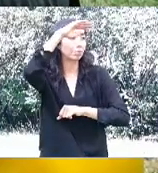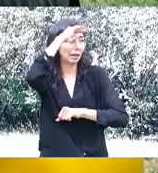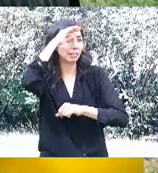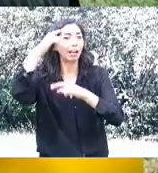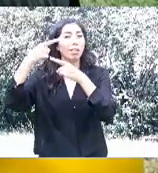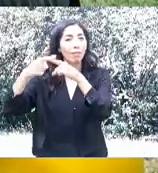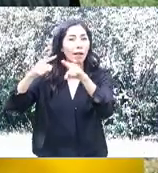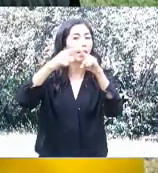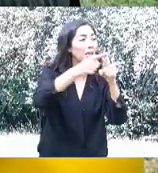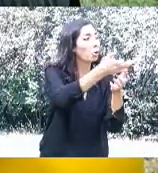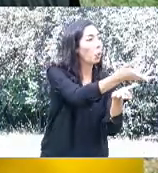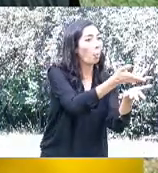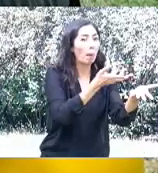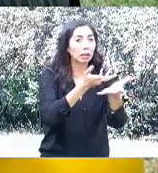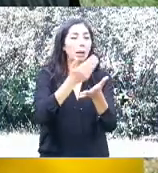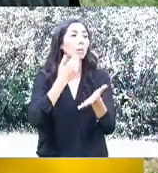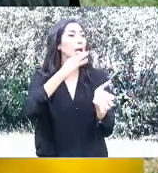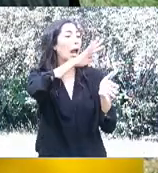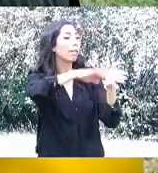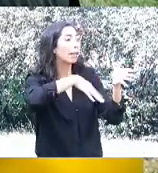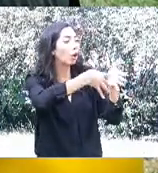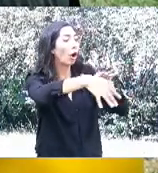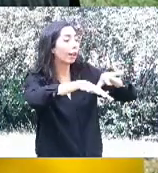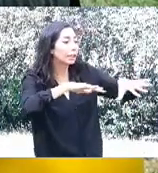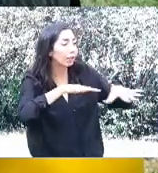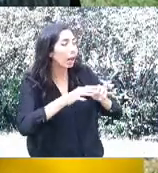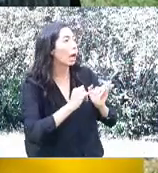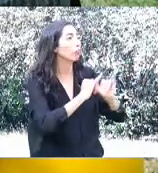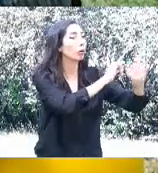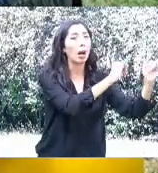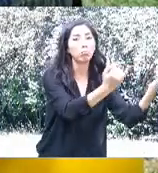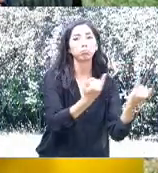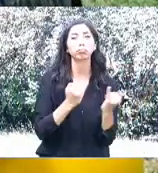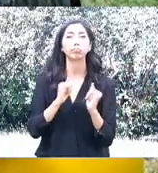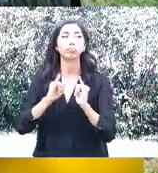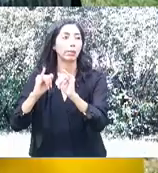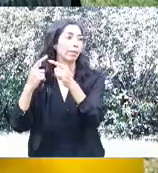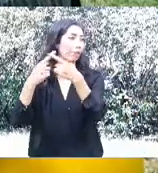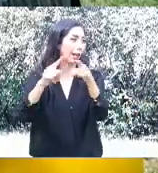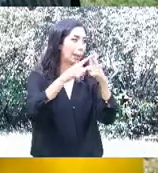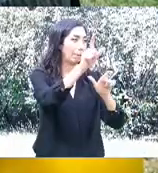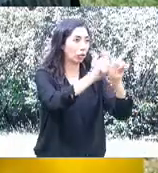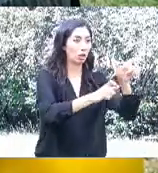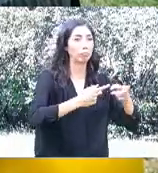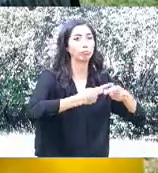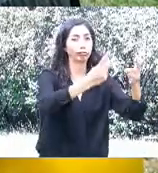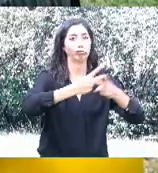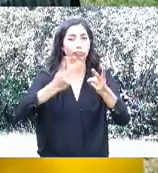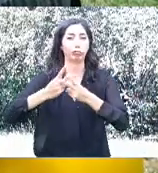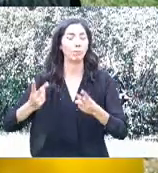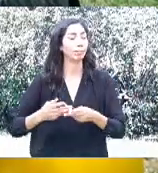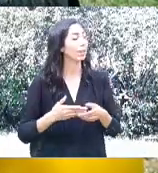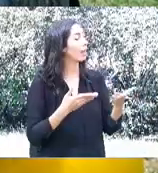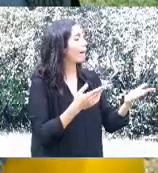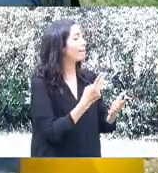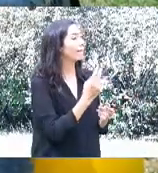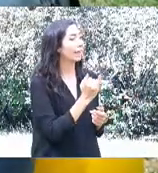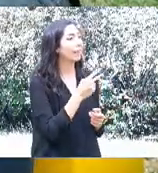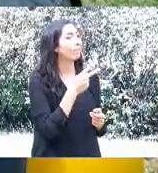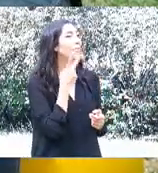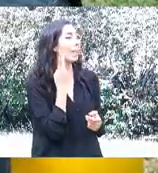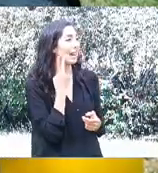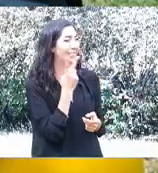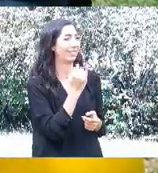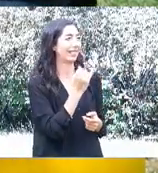y calendario de actividades y oferta para los distintos públicos eh Viviana para comenzar te